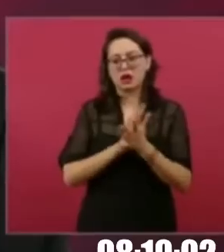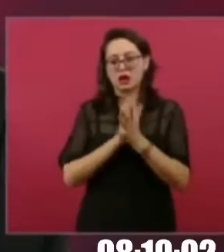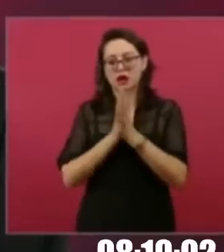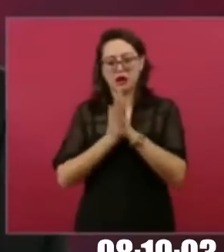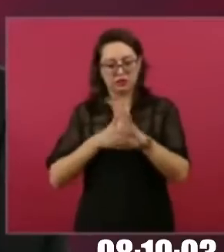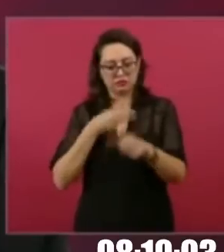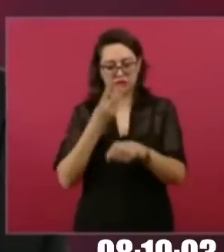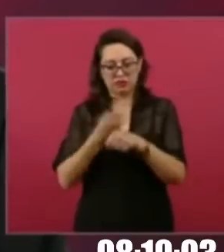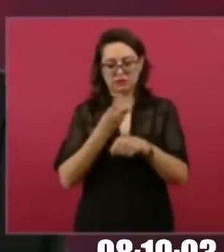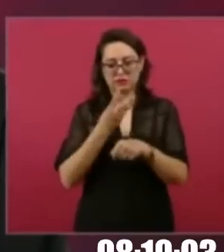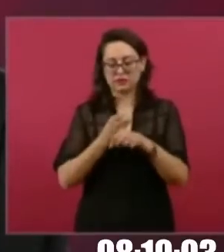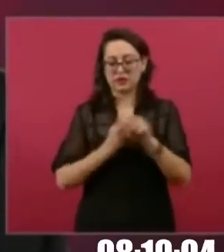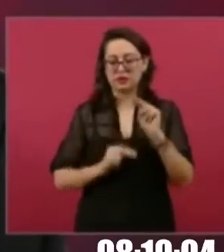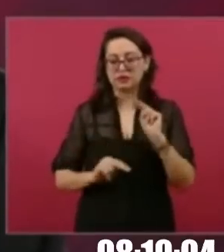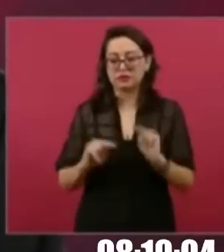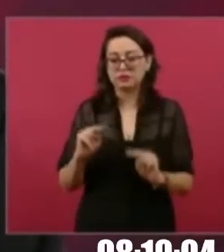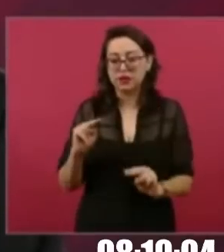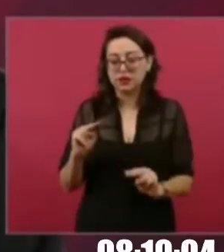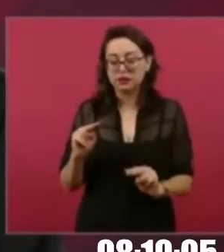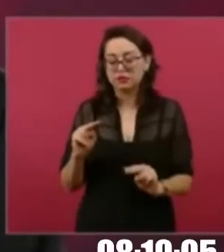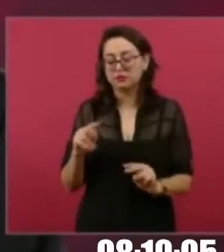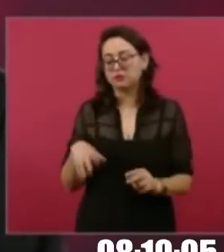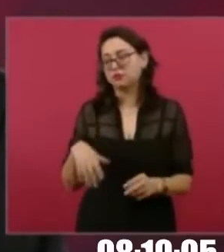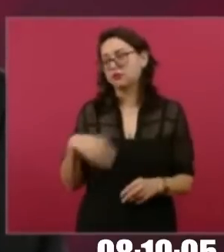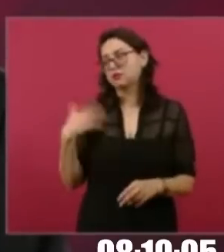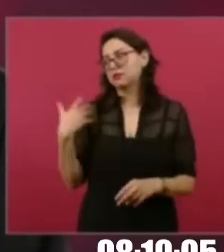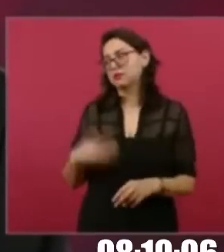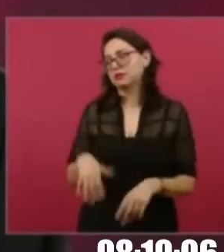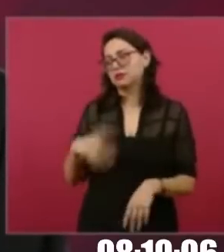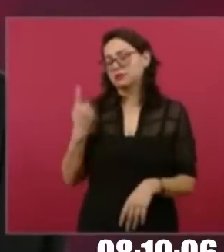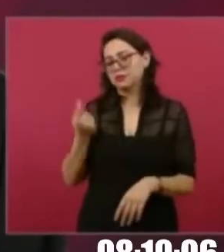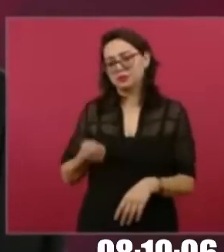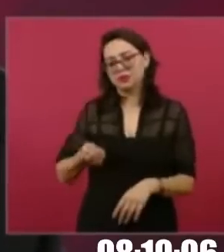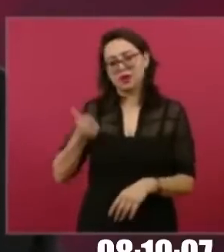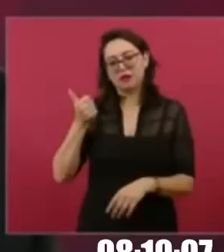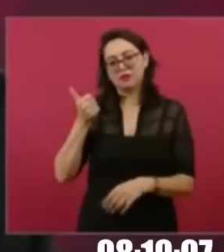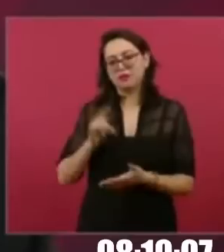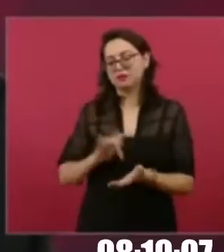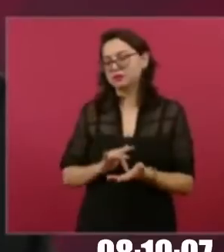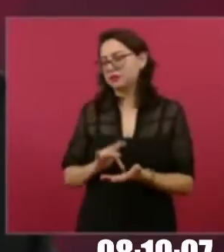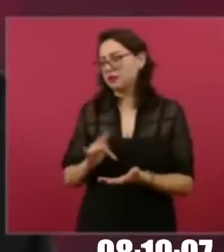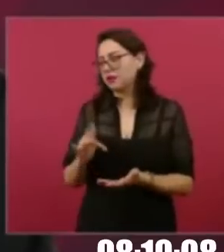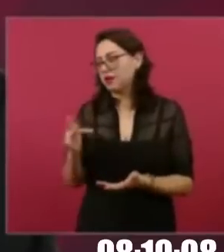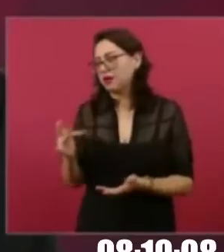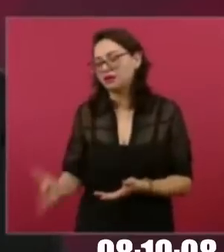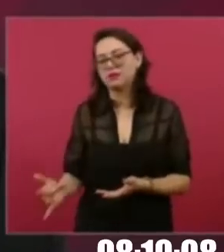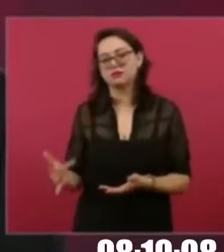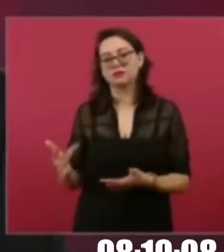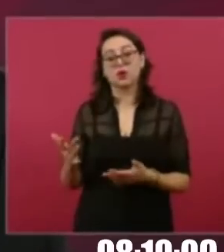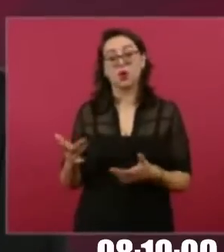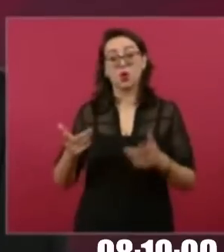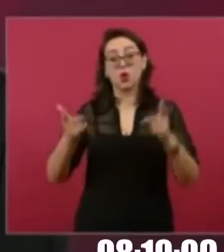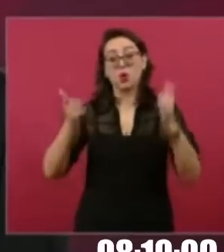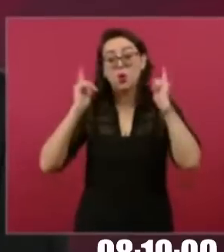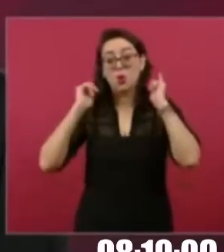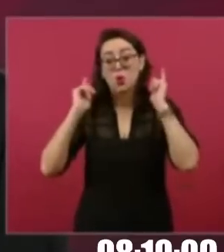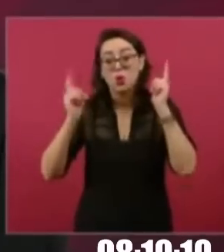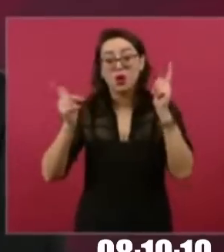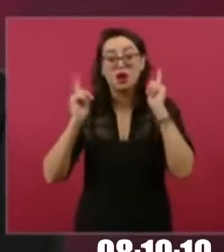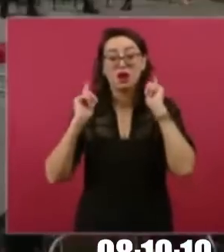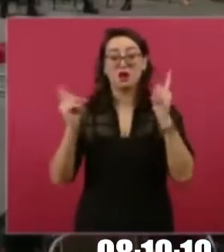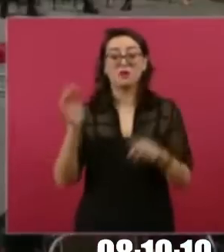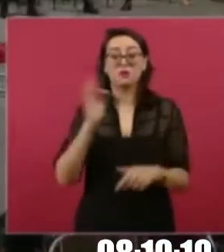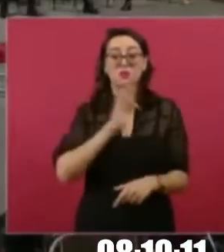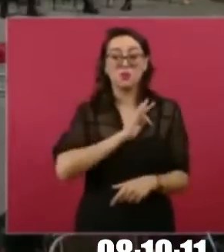Tercer nivel Ojalá podamos avanzar en este tiempo que queda para que haya mayor